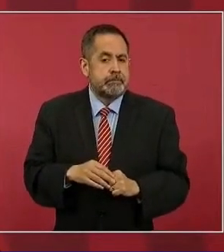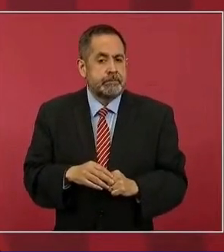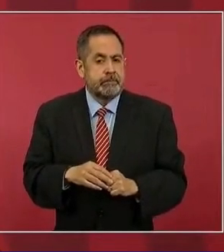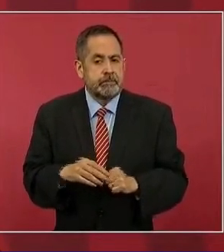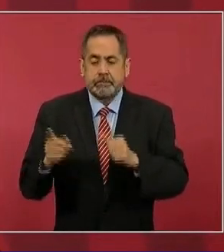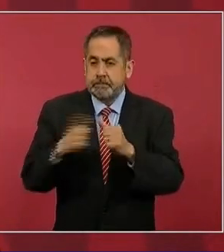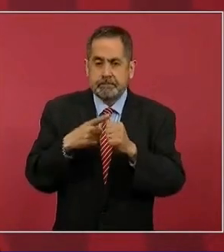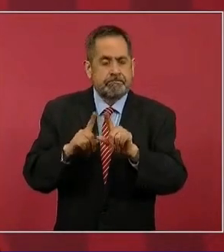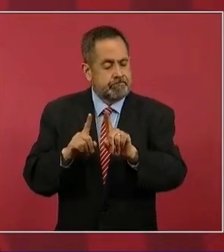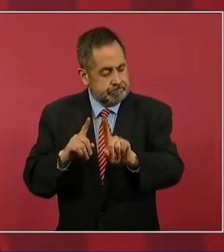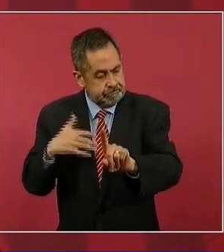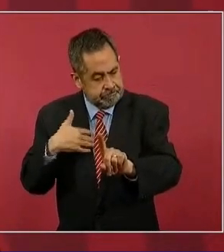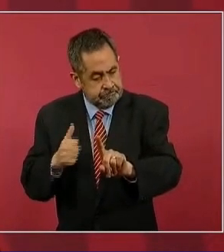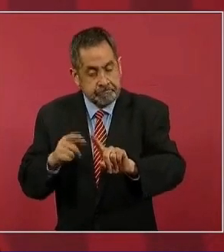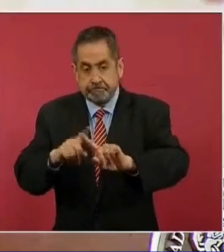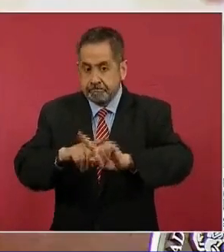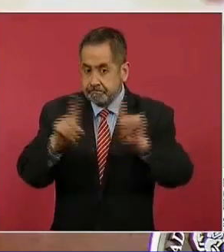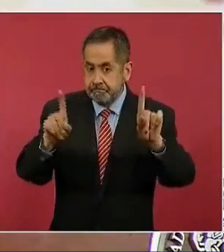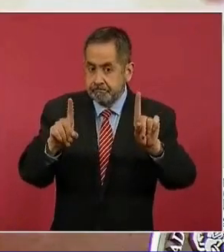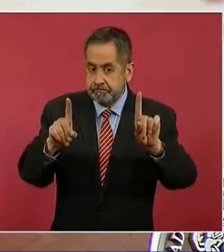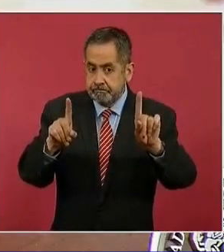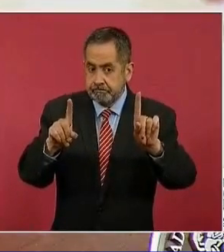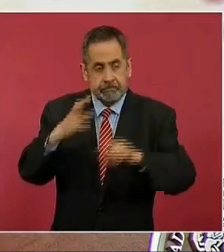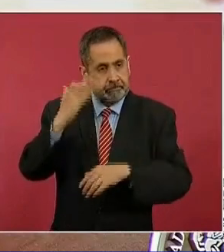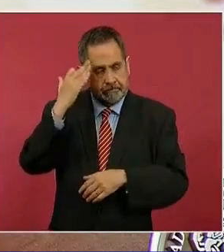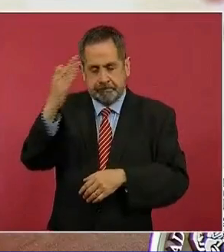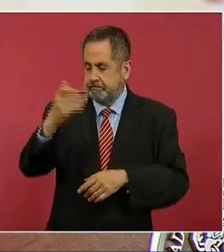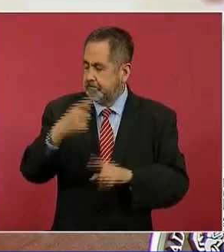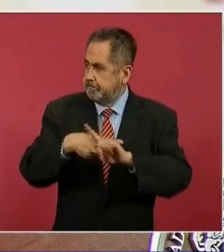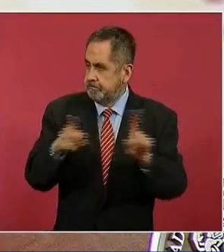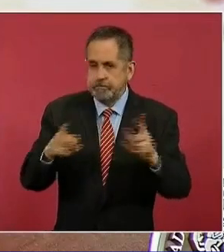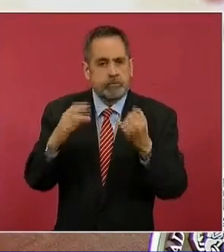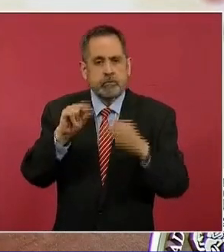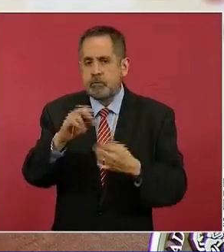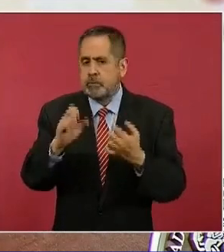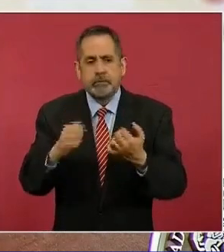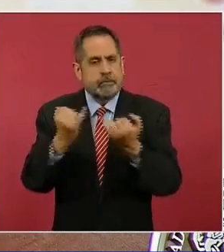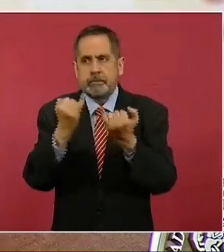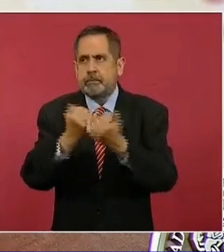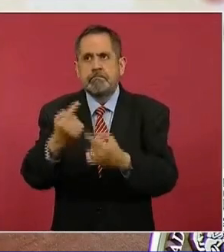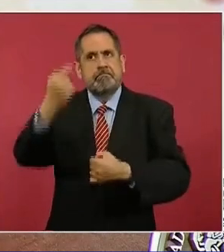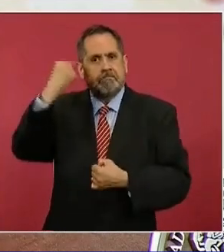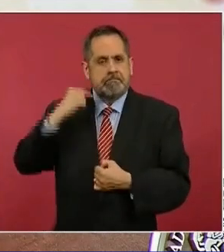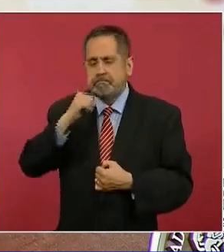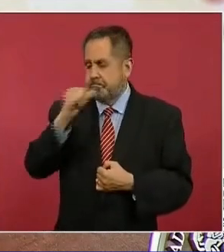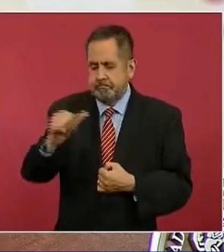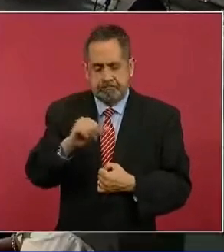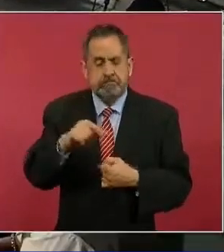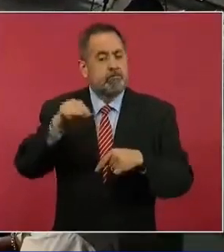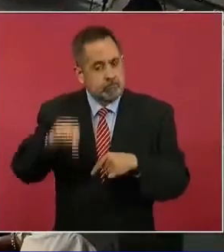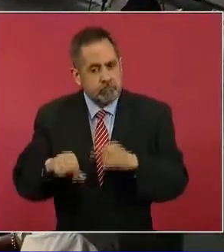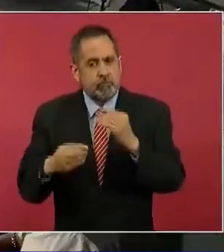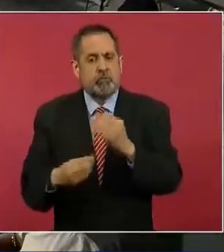se entienda de que vivimos una etapa nueva en la vida pública de